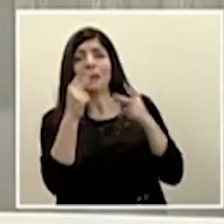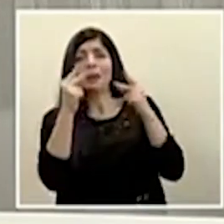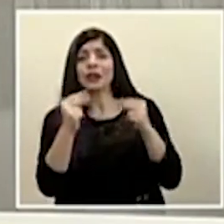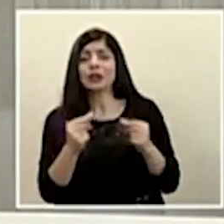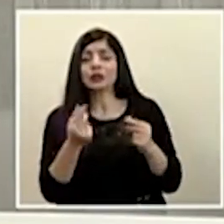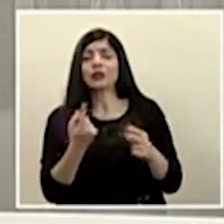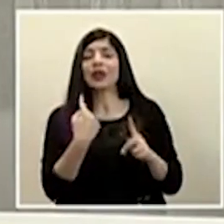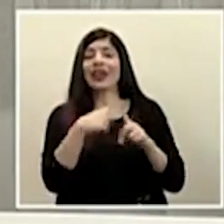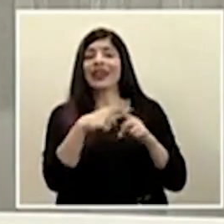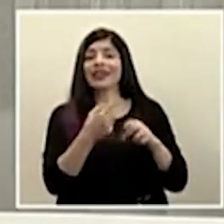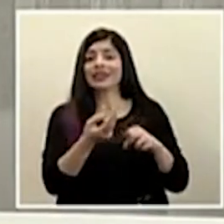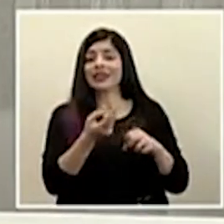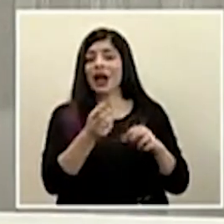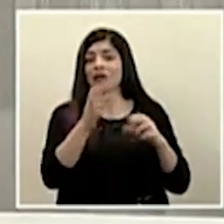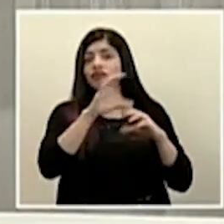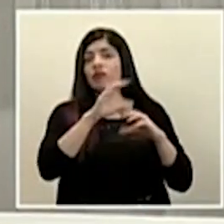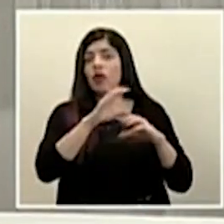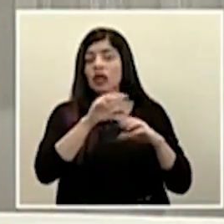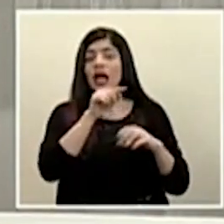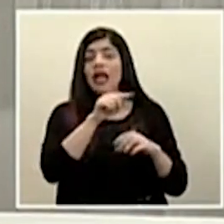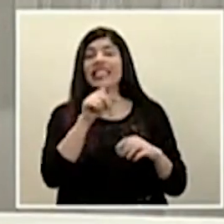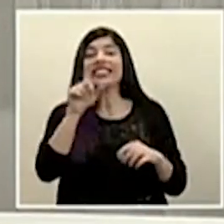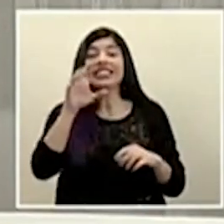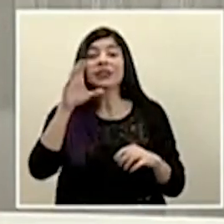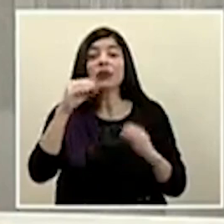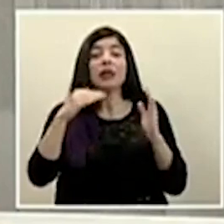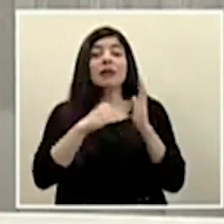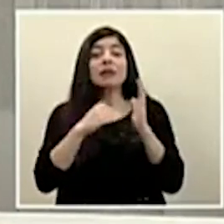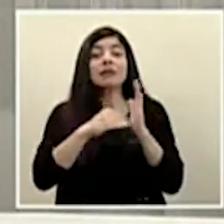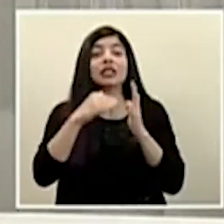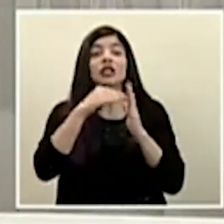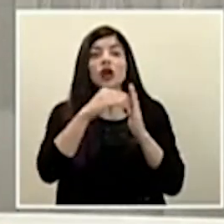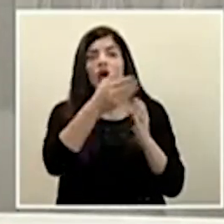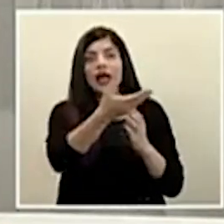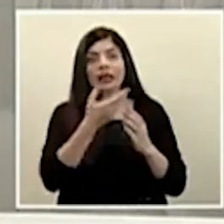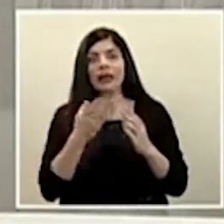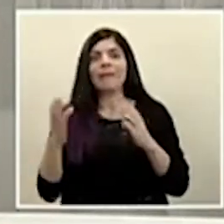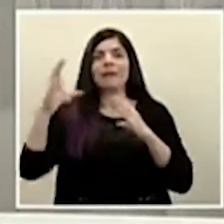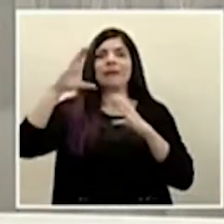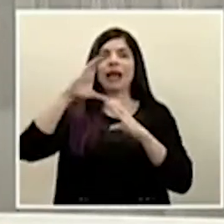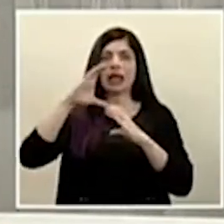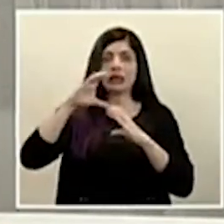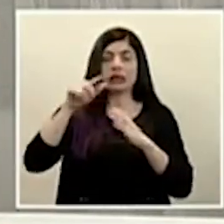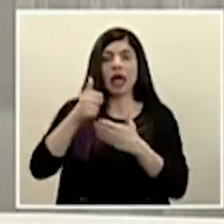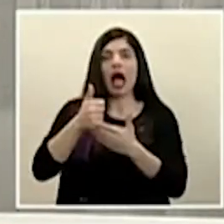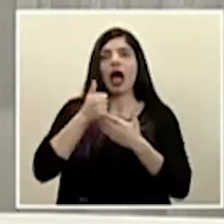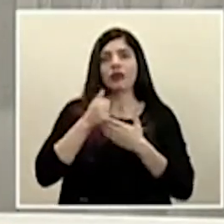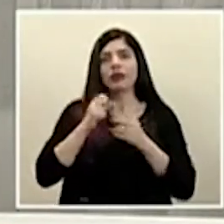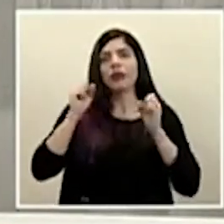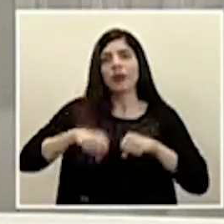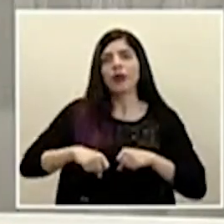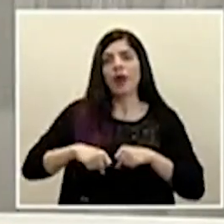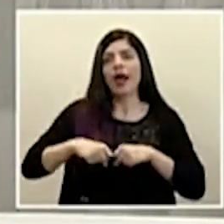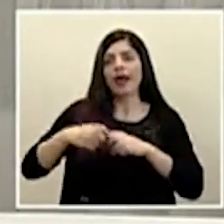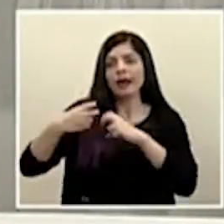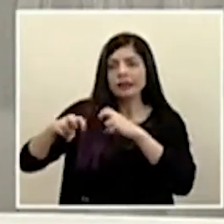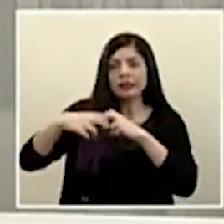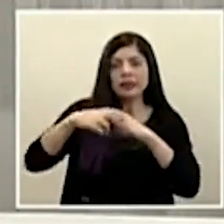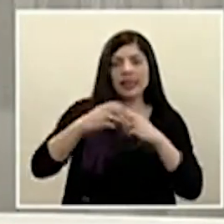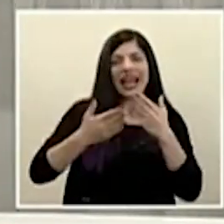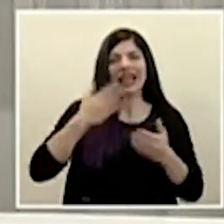extraordinario que nos dotaría de 150,000 millones adicionales que a su vez nos permitiría llegar a cerca